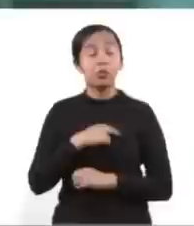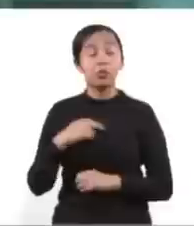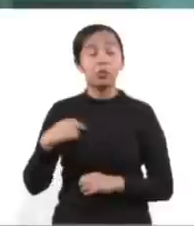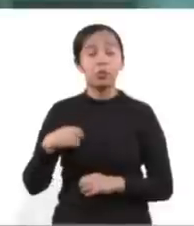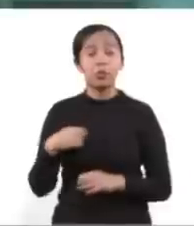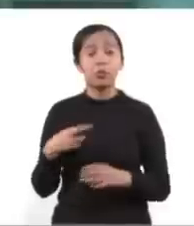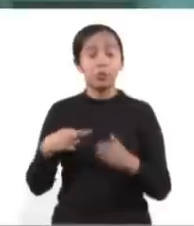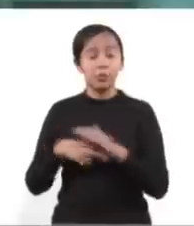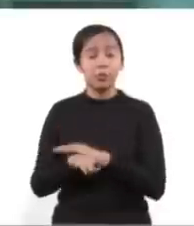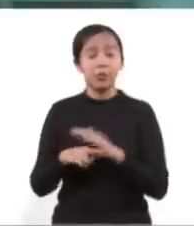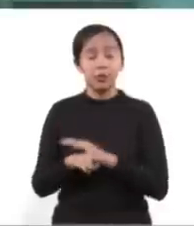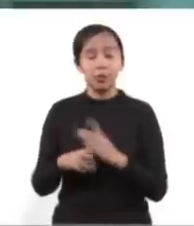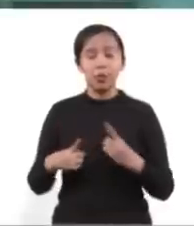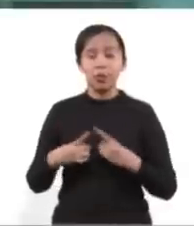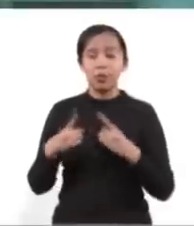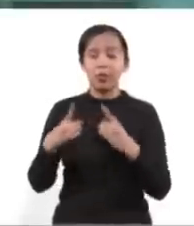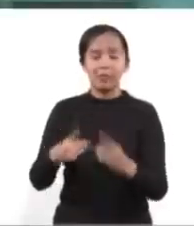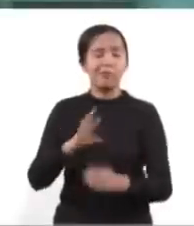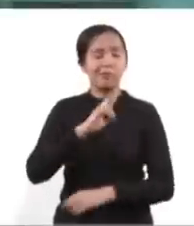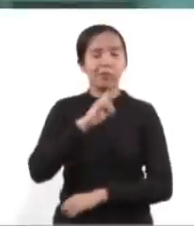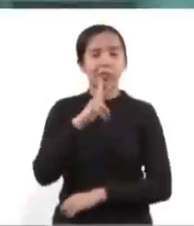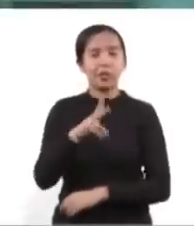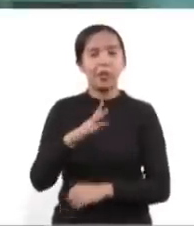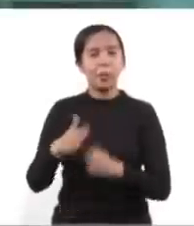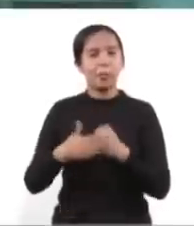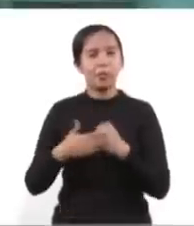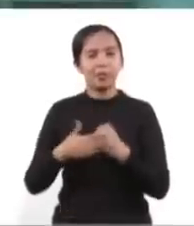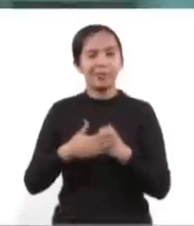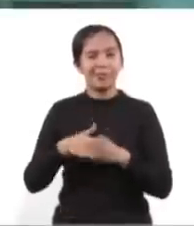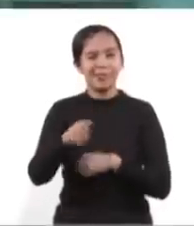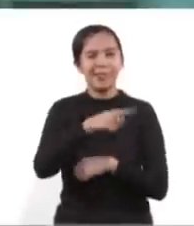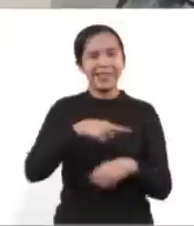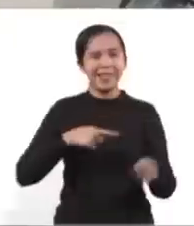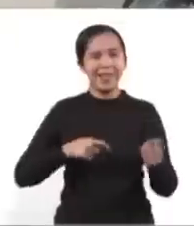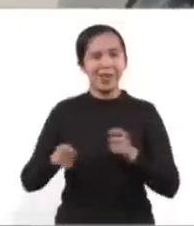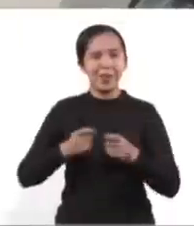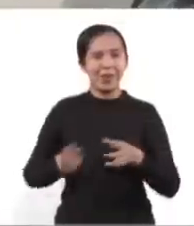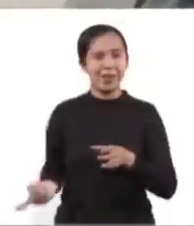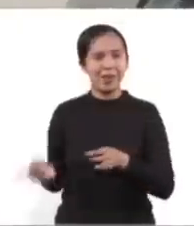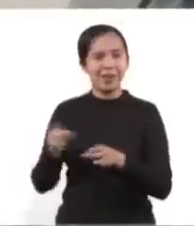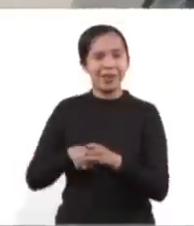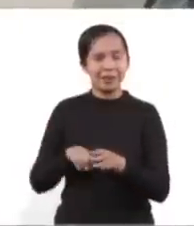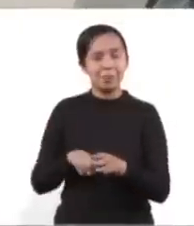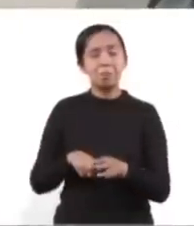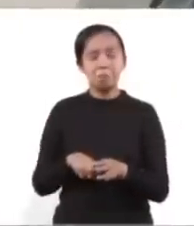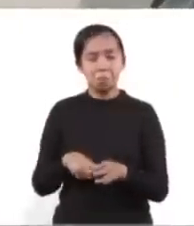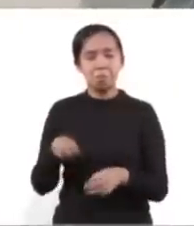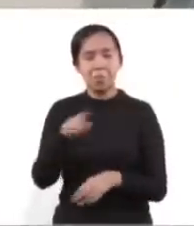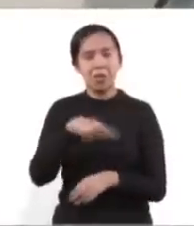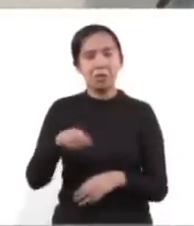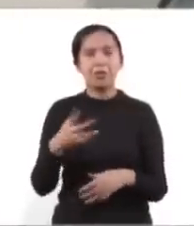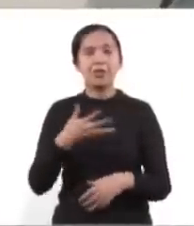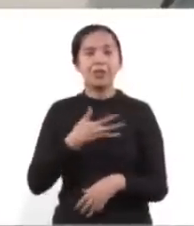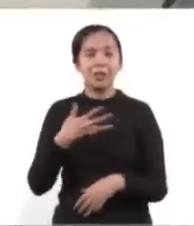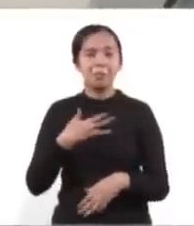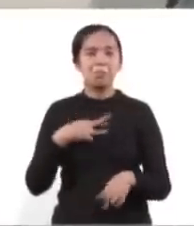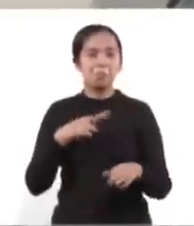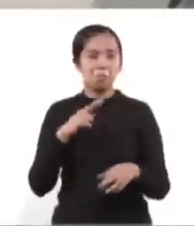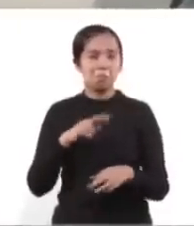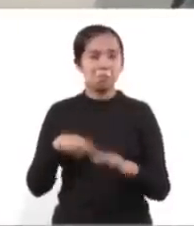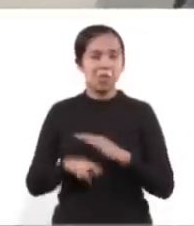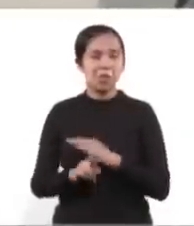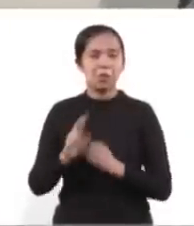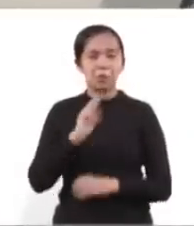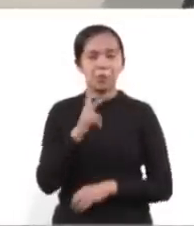metro, un plan maestro para las siguientes administraciones, a través de un consejo consultivo que hoy nos